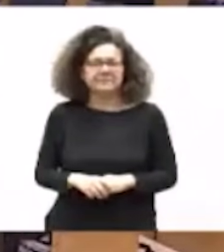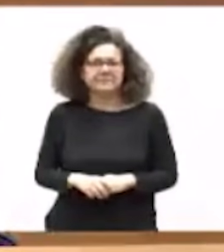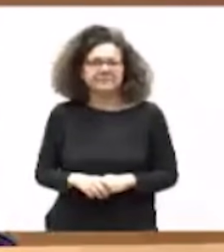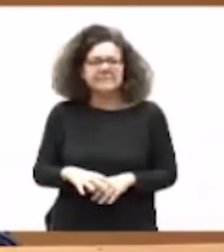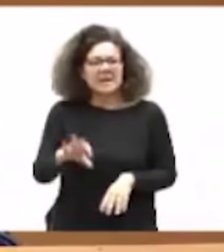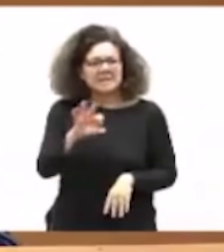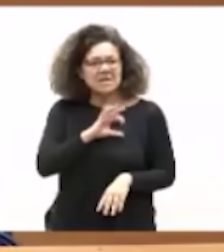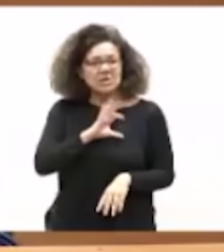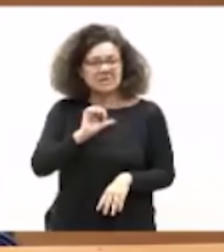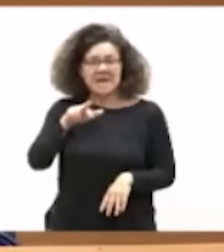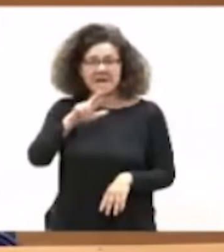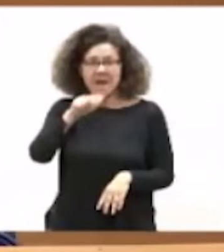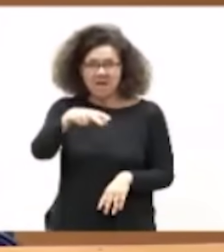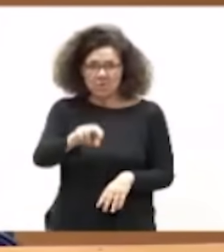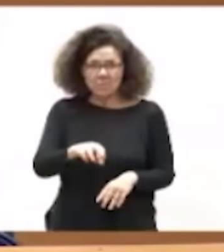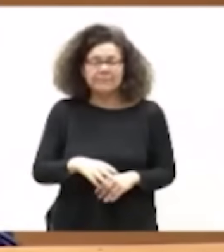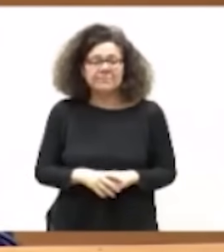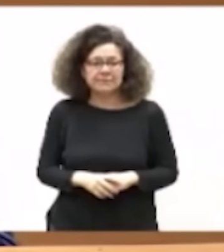Senador Serrano.